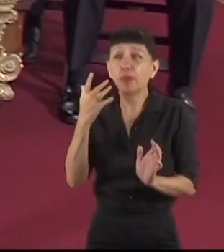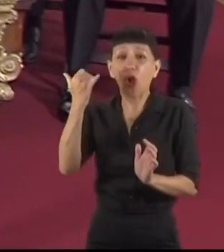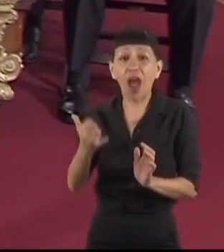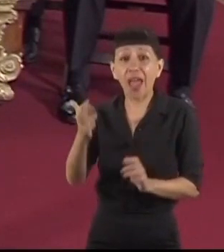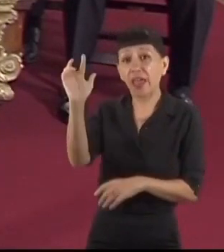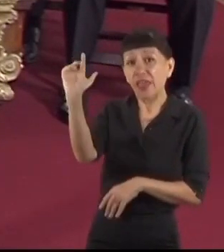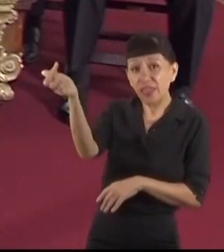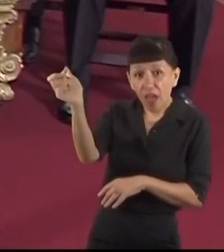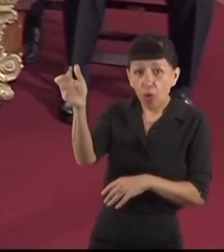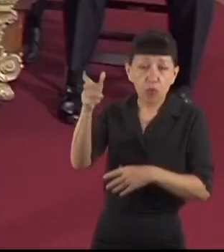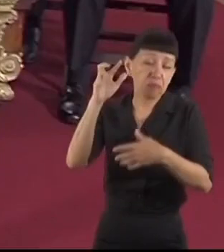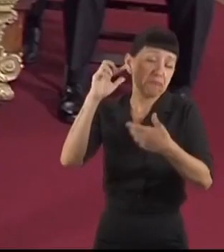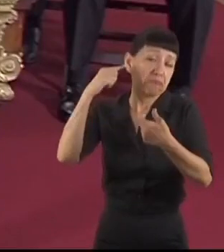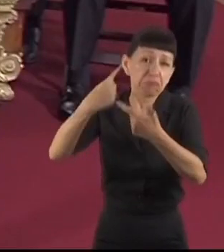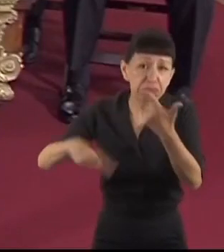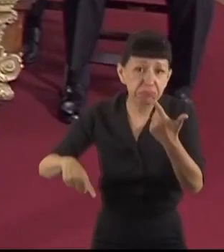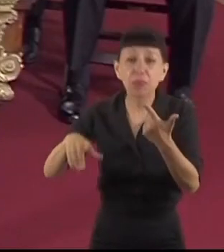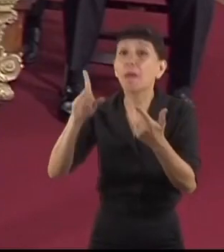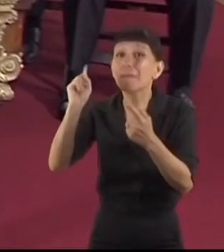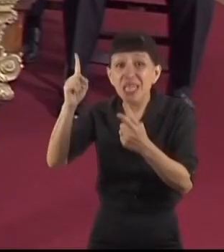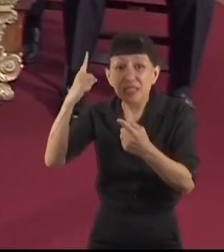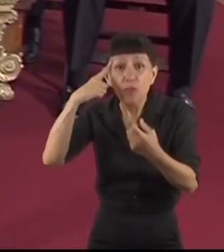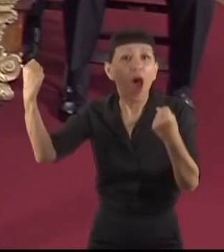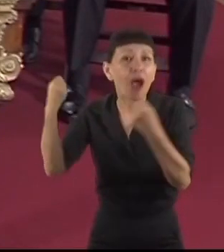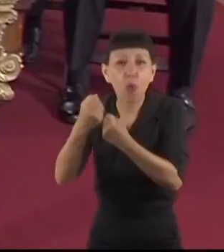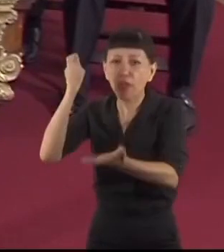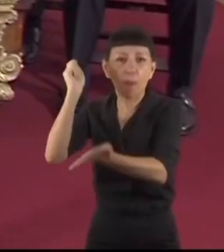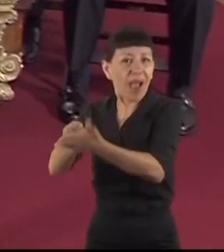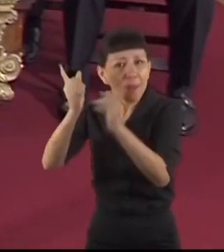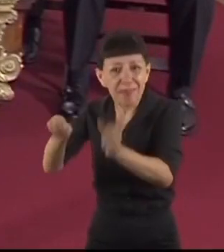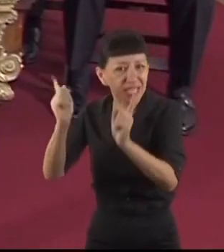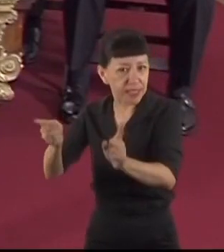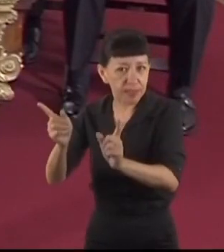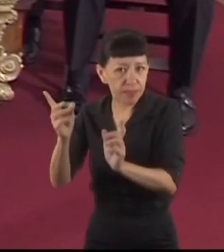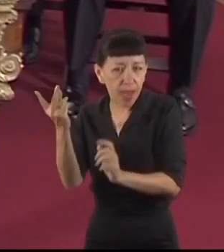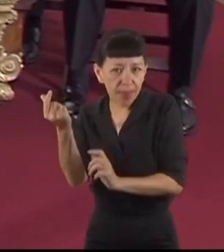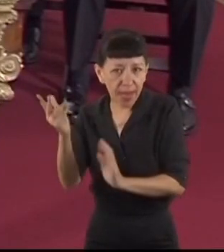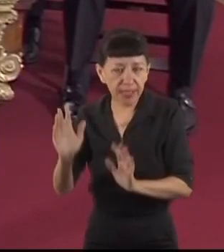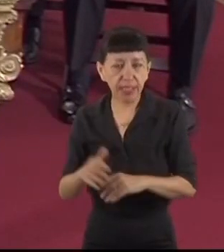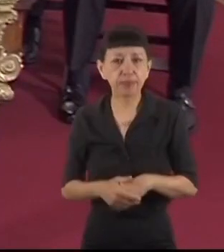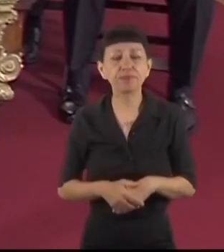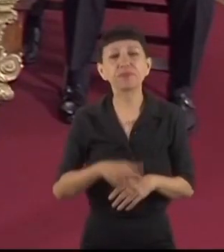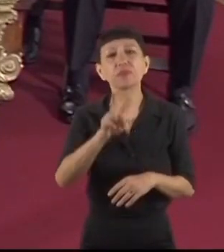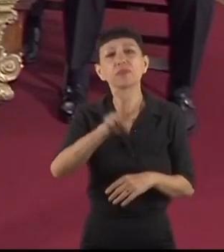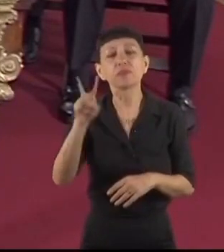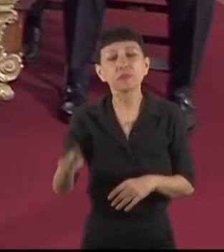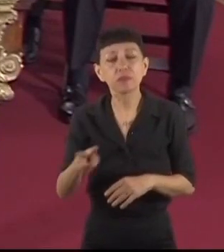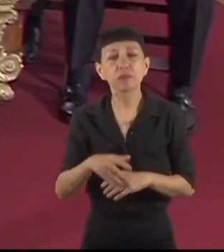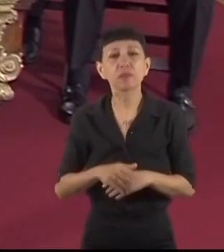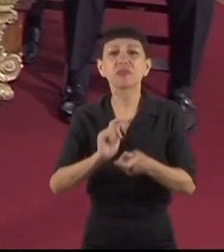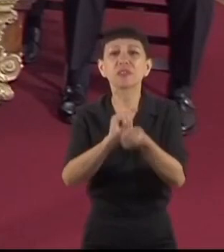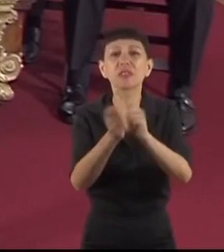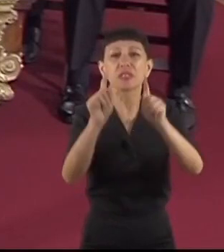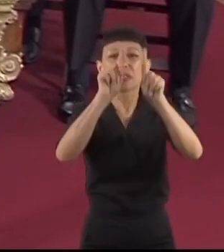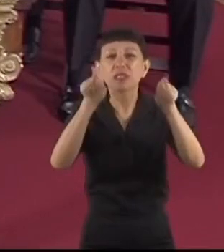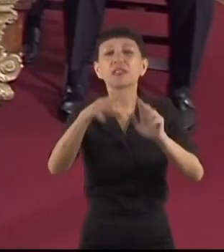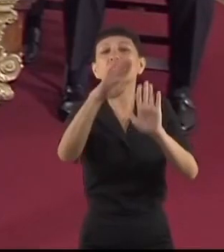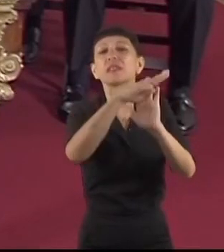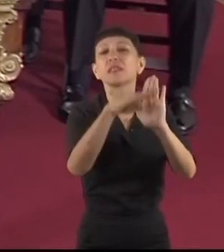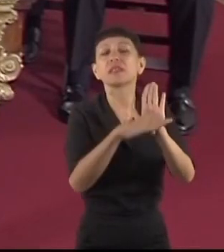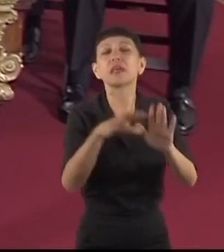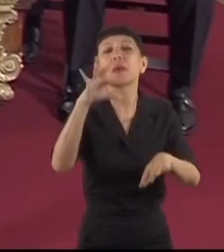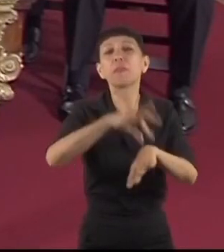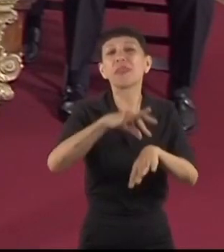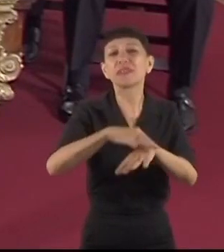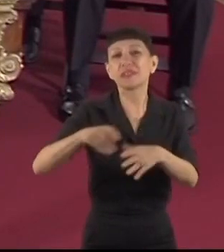canceladas en la moneda pactada 22 modificación del marco regulación de la medicina prepaga y